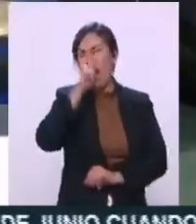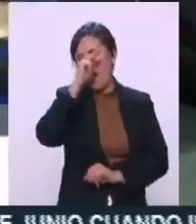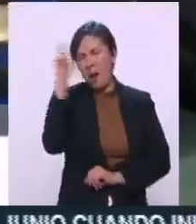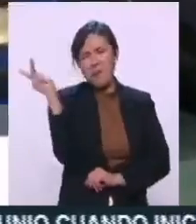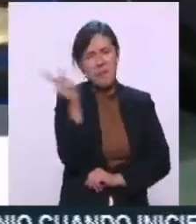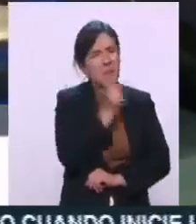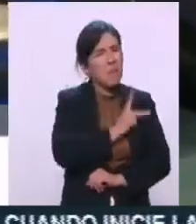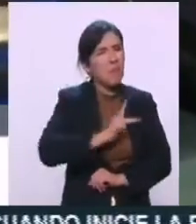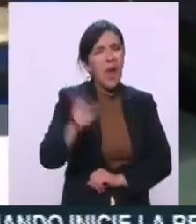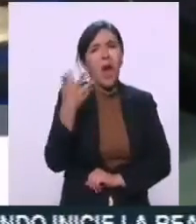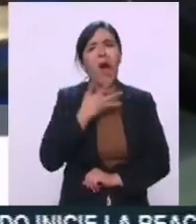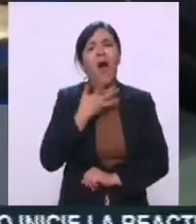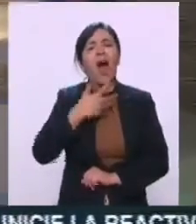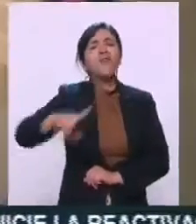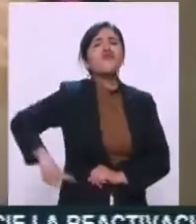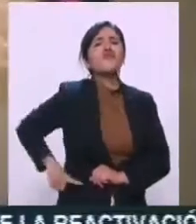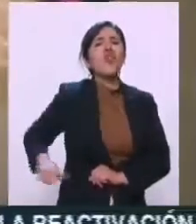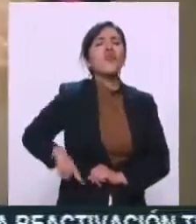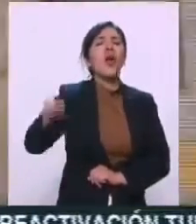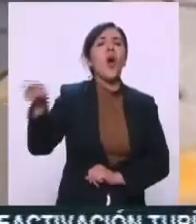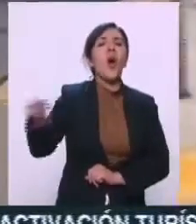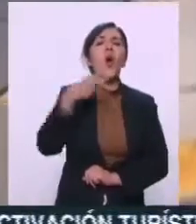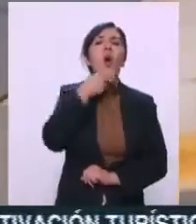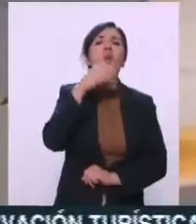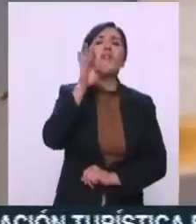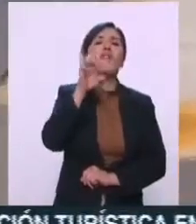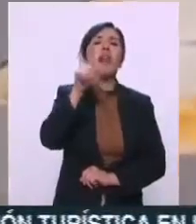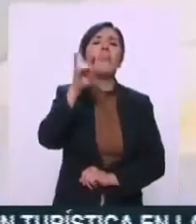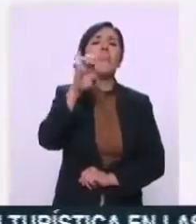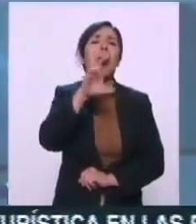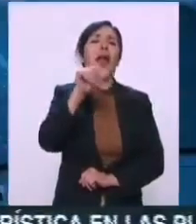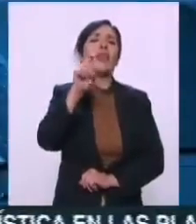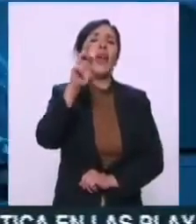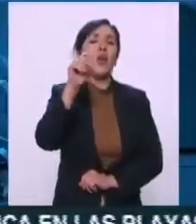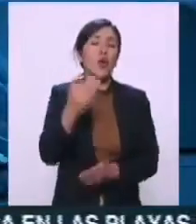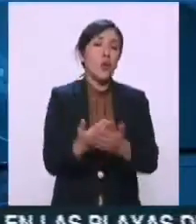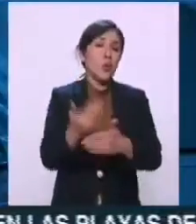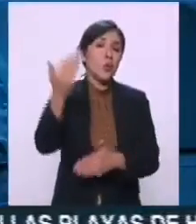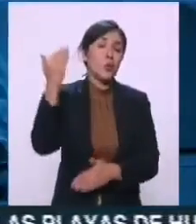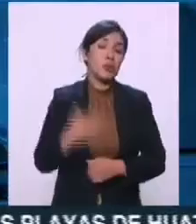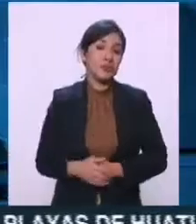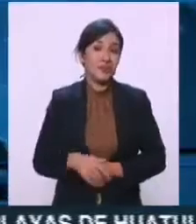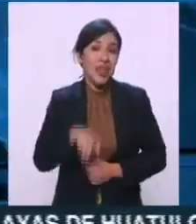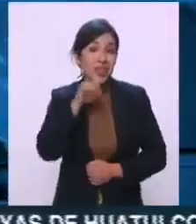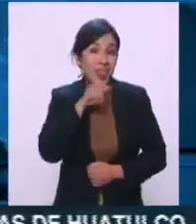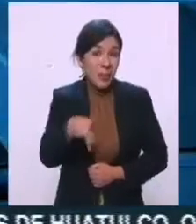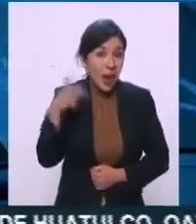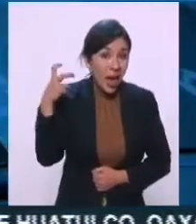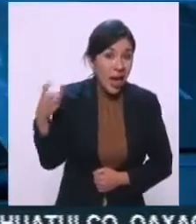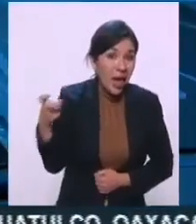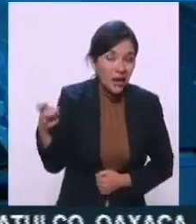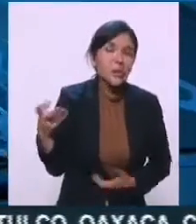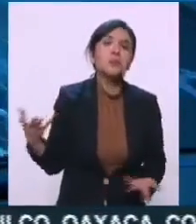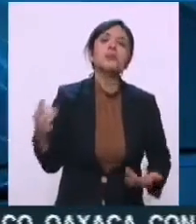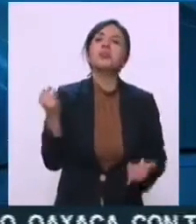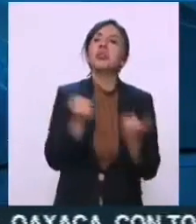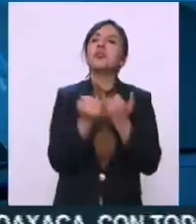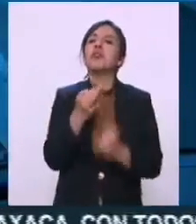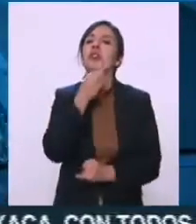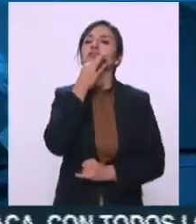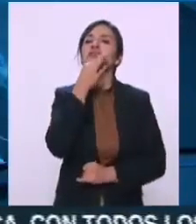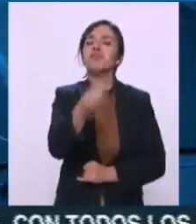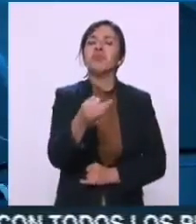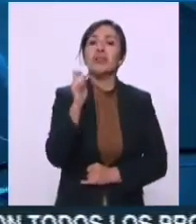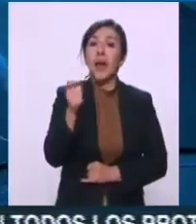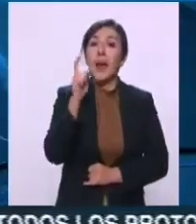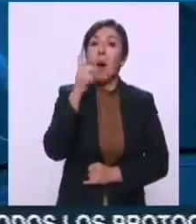había en el gobierno de Felipe Calderón. Y además de esto, Víctor mencionó que